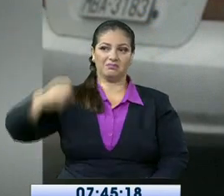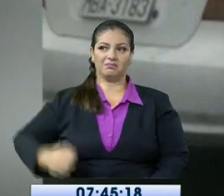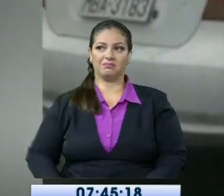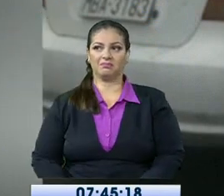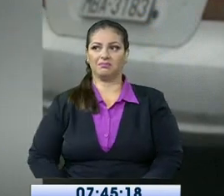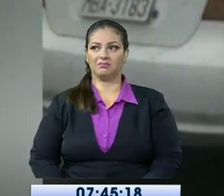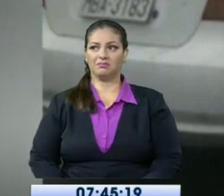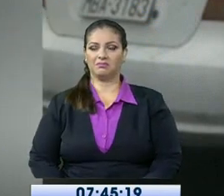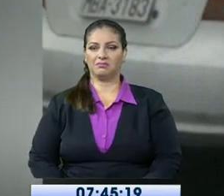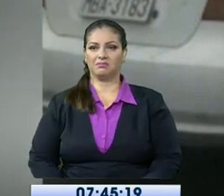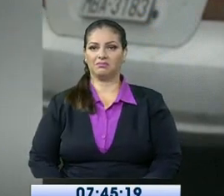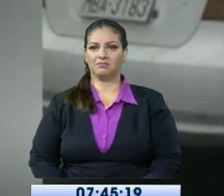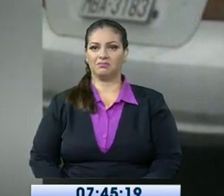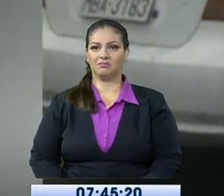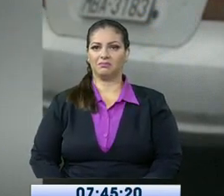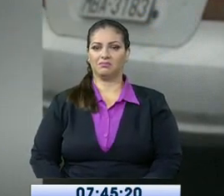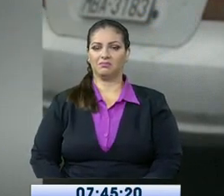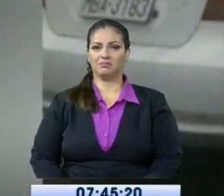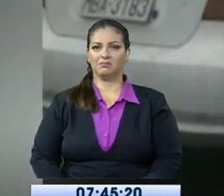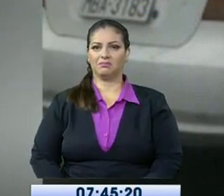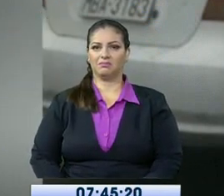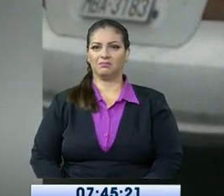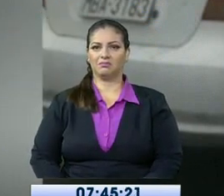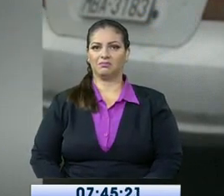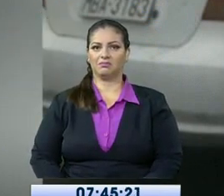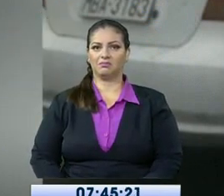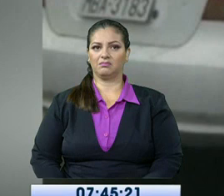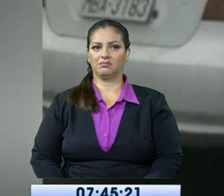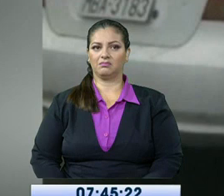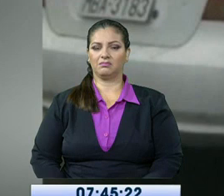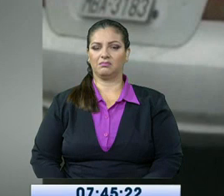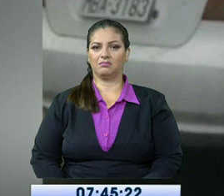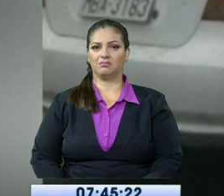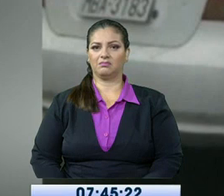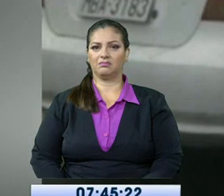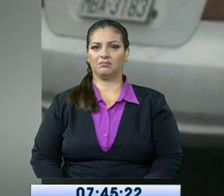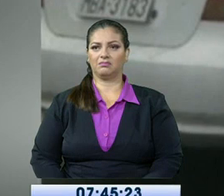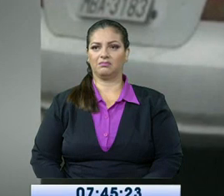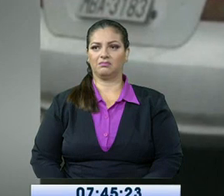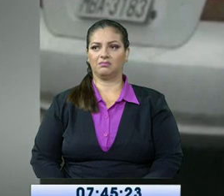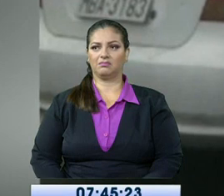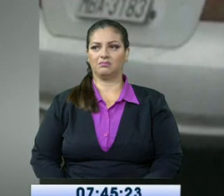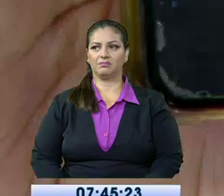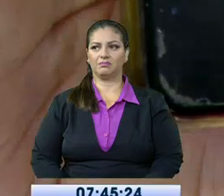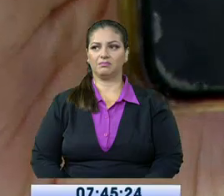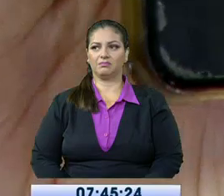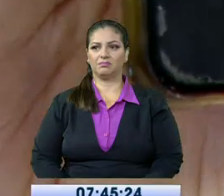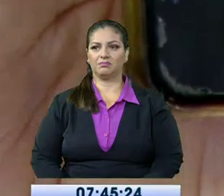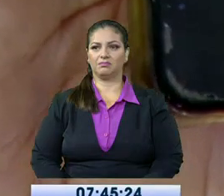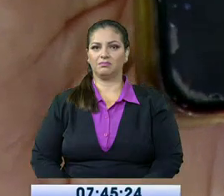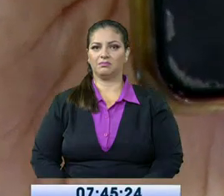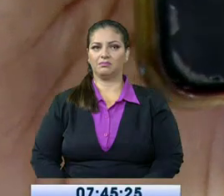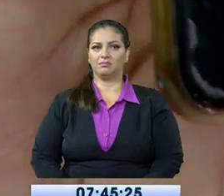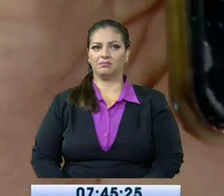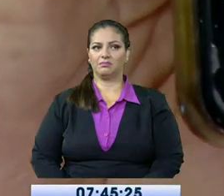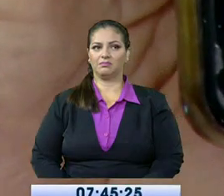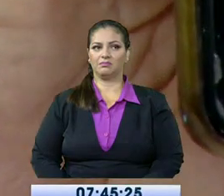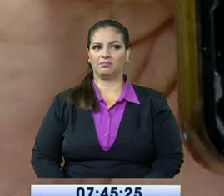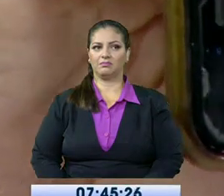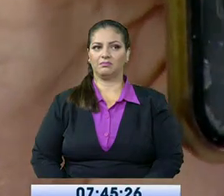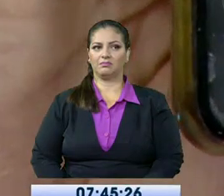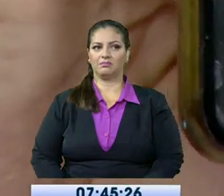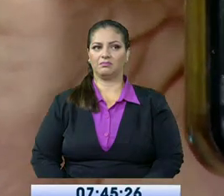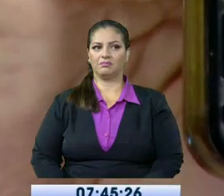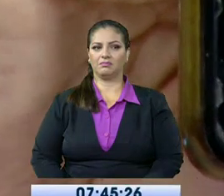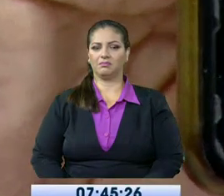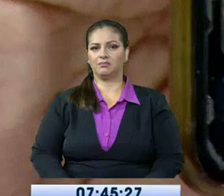si fuese carro de mudanza. Desde mudanza, así es. Me avisa, cuidado, se vaya a irla. Listo. Vea. ¿Sí ve?